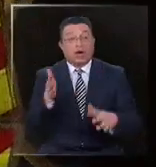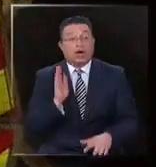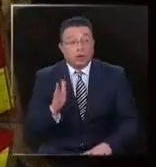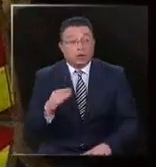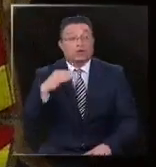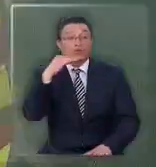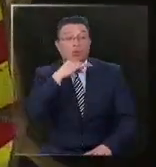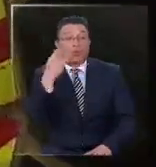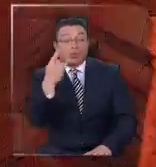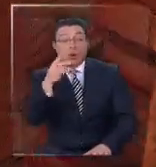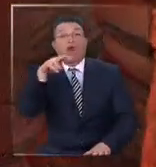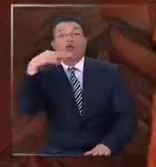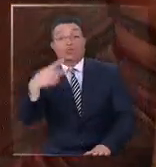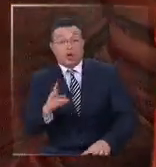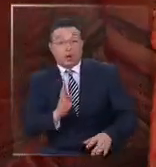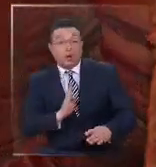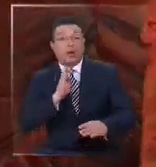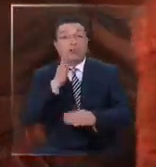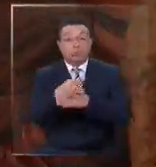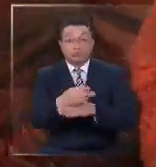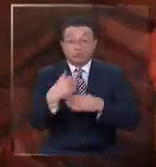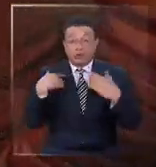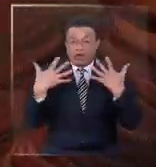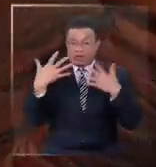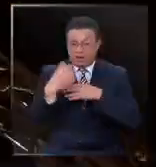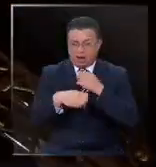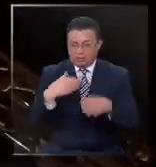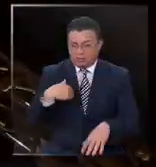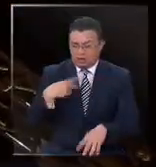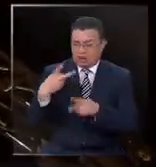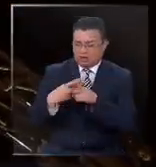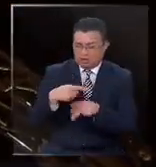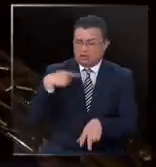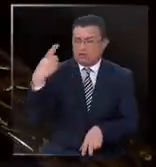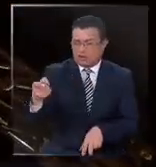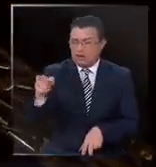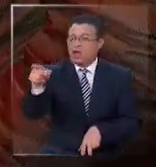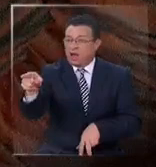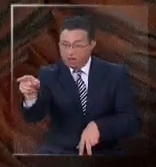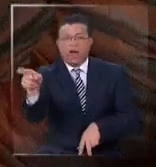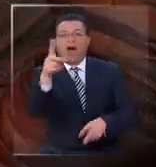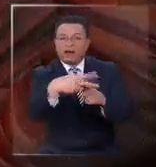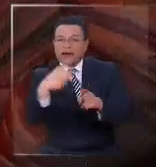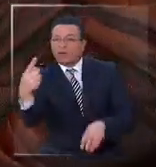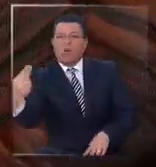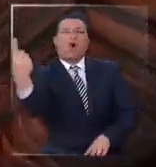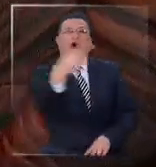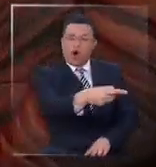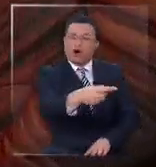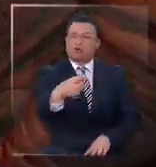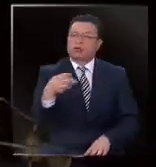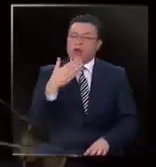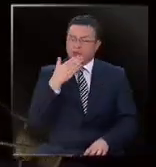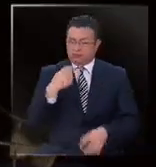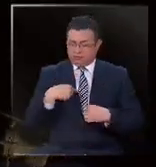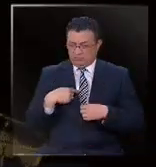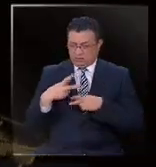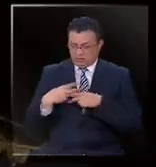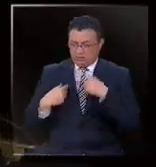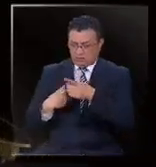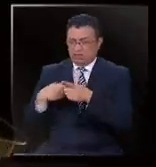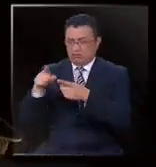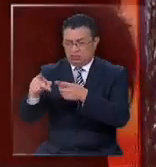la emergencia llegó la dueña, quien lo arrienda hace casi una década, pero ni idea tenía que su arrendador lo subarrendaba a